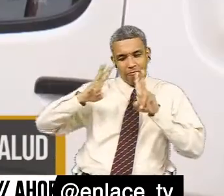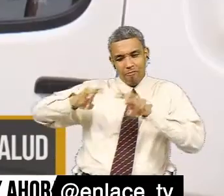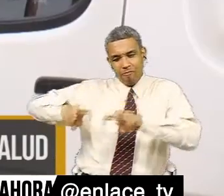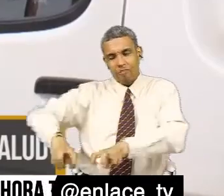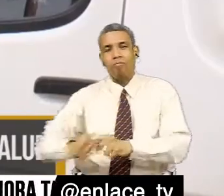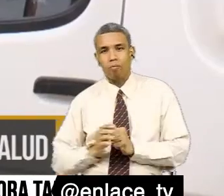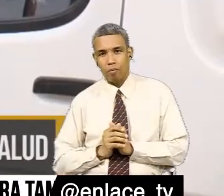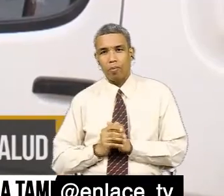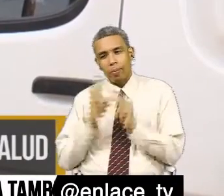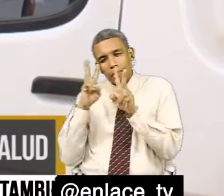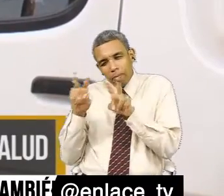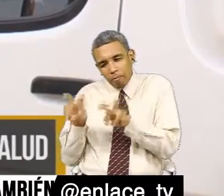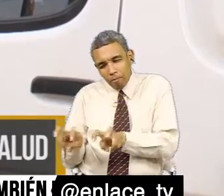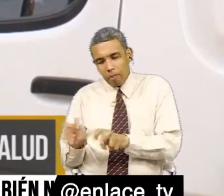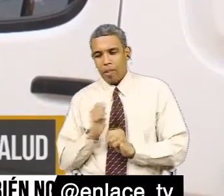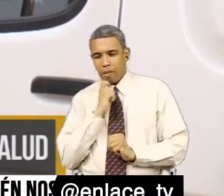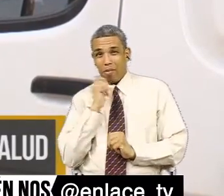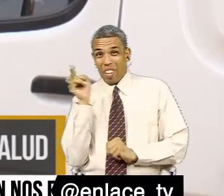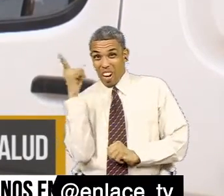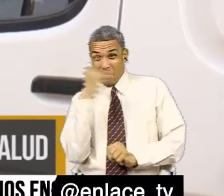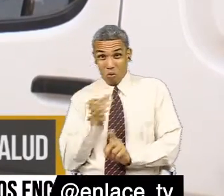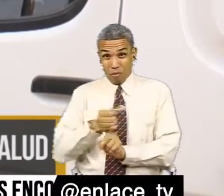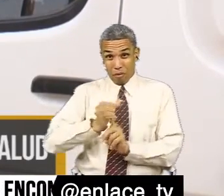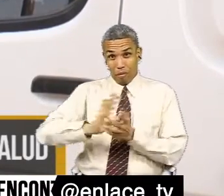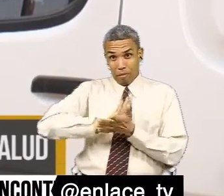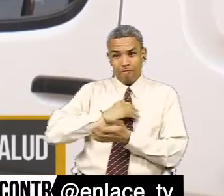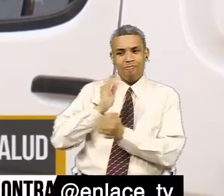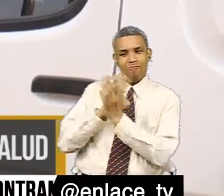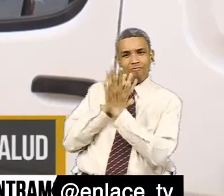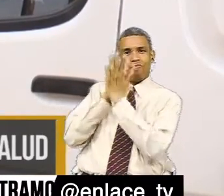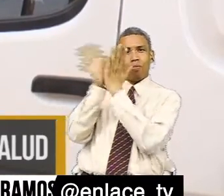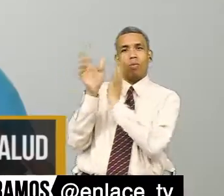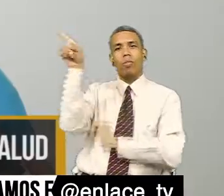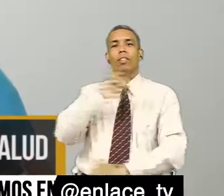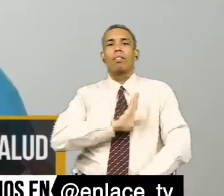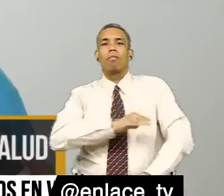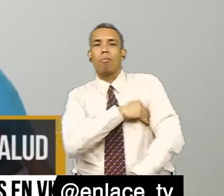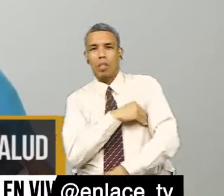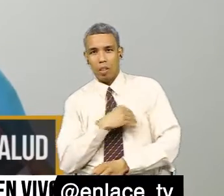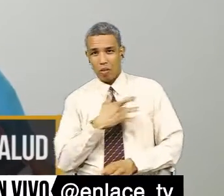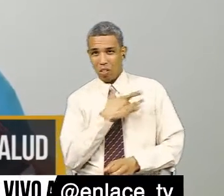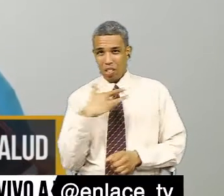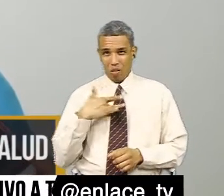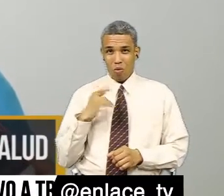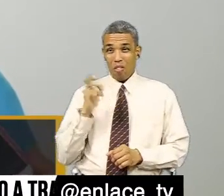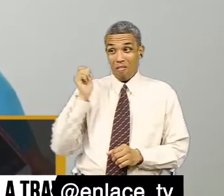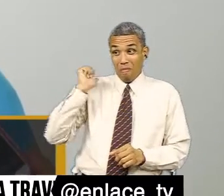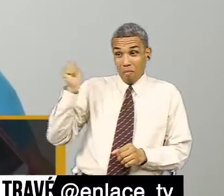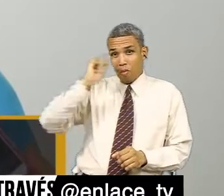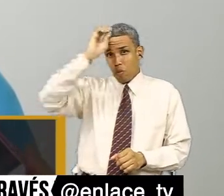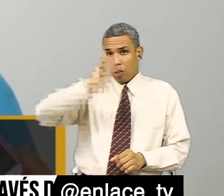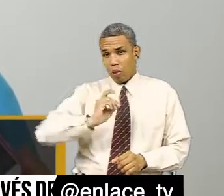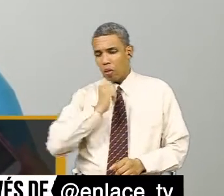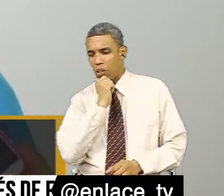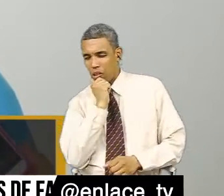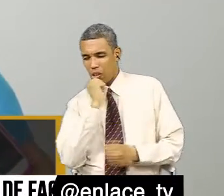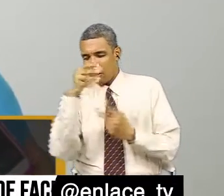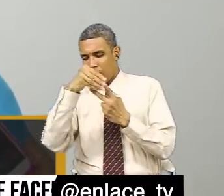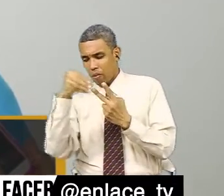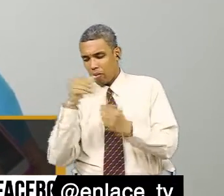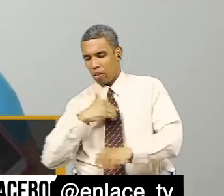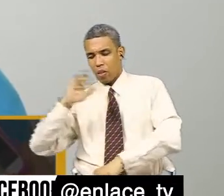desde el Ministerio, que son los que tienen las acciones de control, determinen si hubo responsabilidad de la EPS o de la IPS y